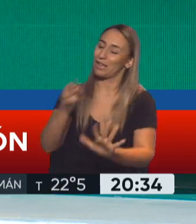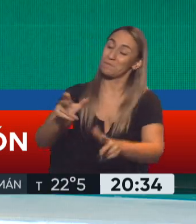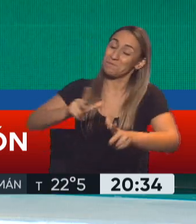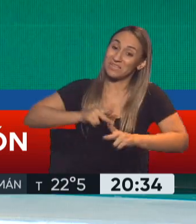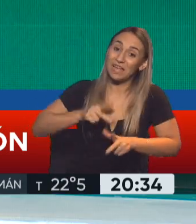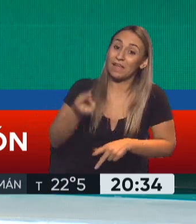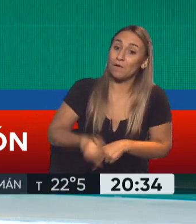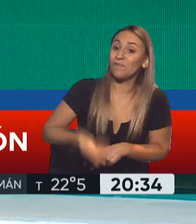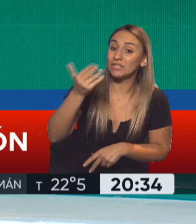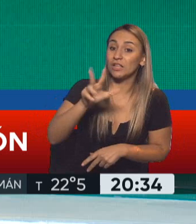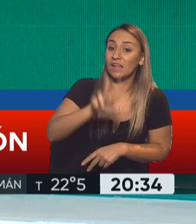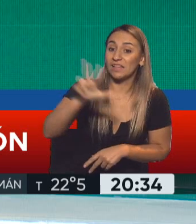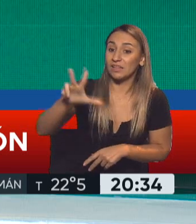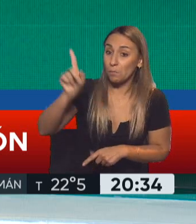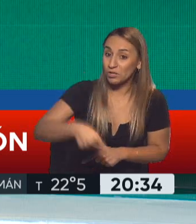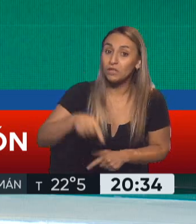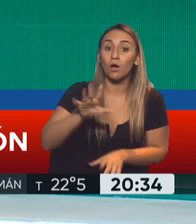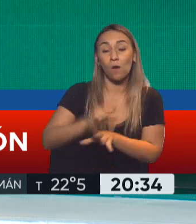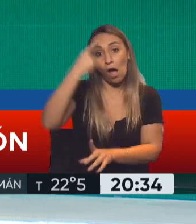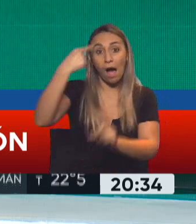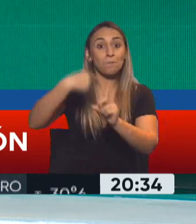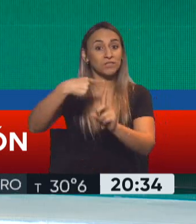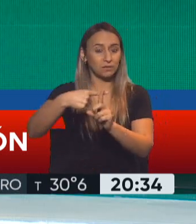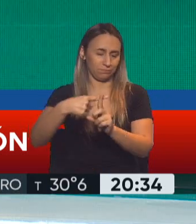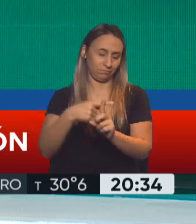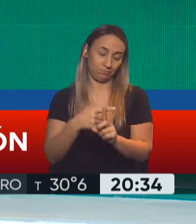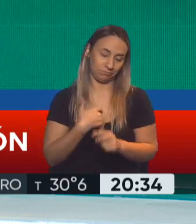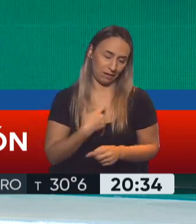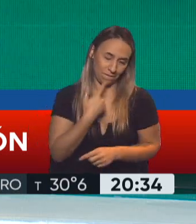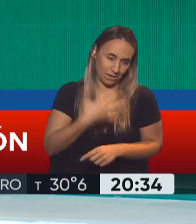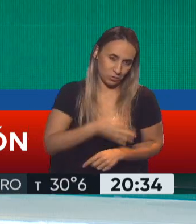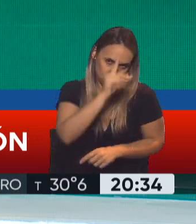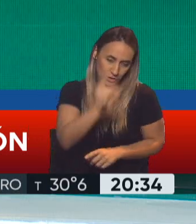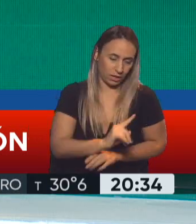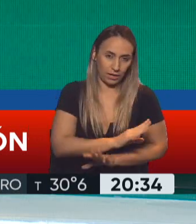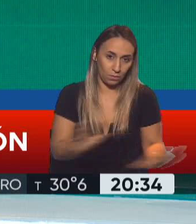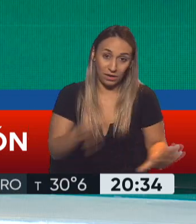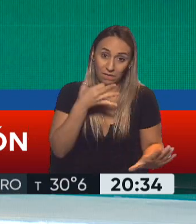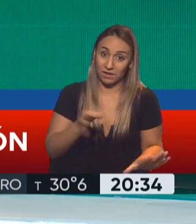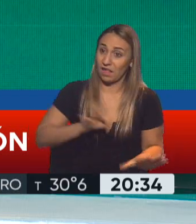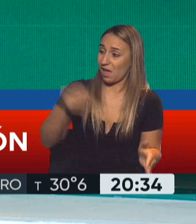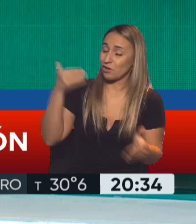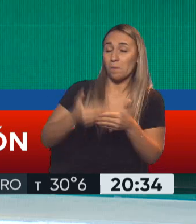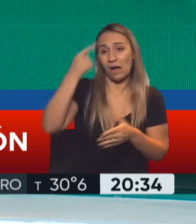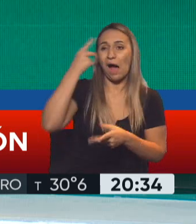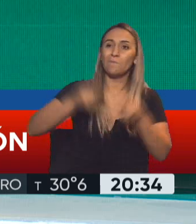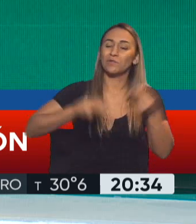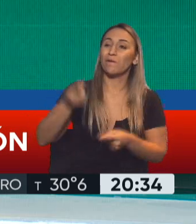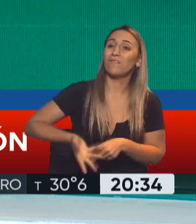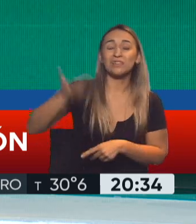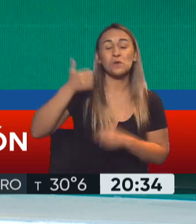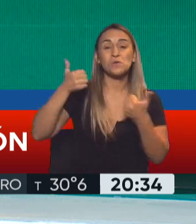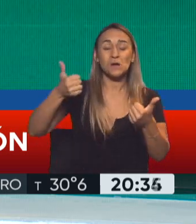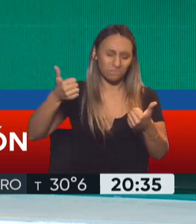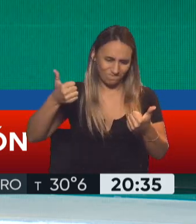3 por ciento es optimista me quiero morir porque vamos un año que tiene una proyección del 29 que claramente la pasamos muy por arriba están proyectando un